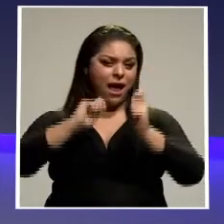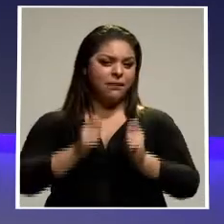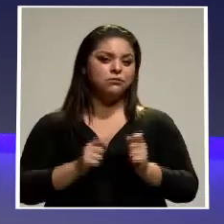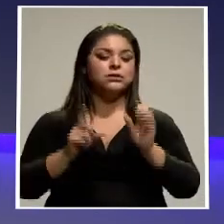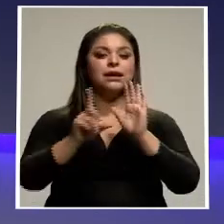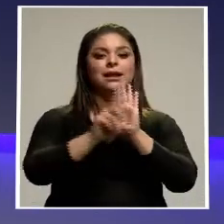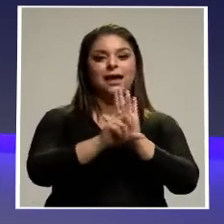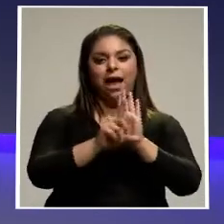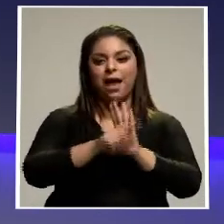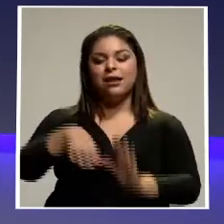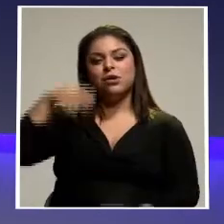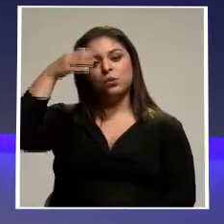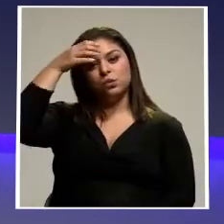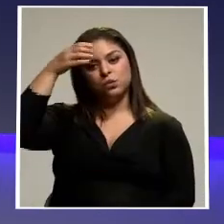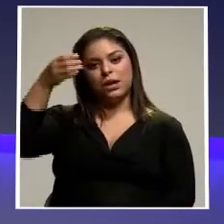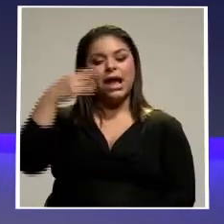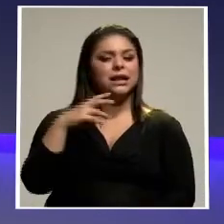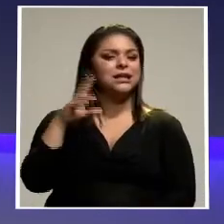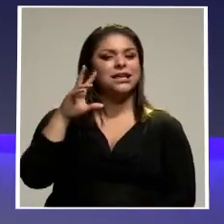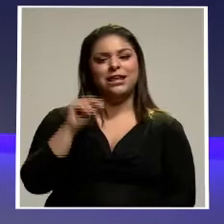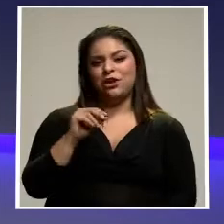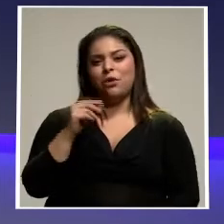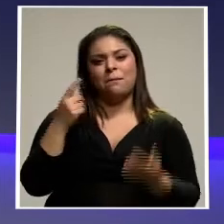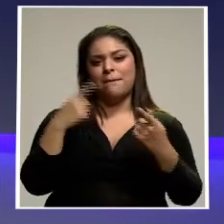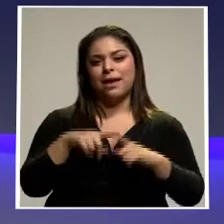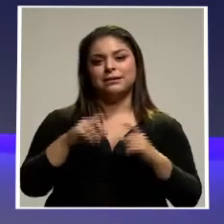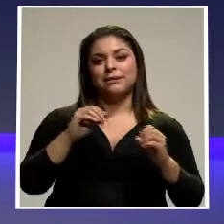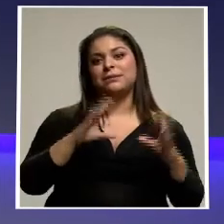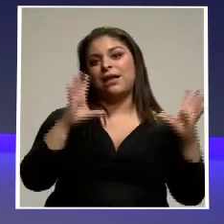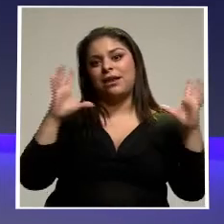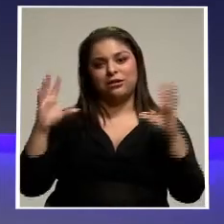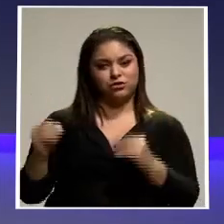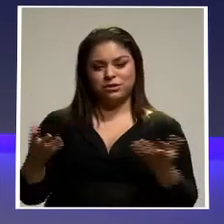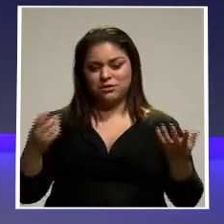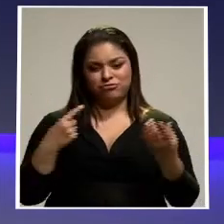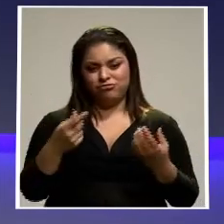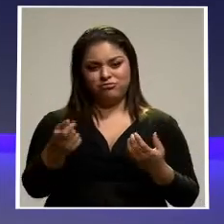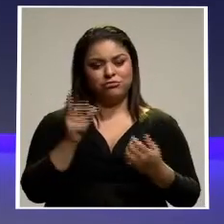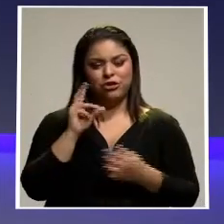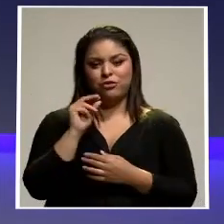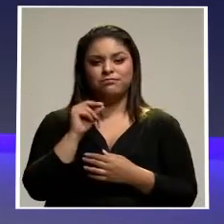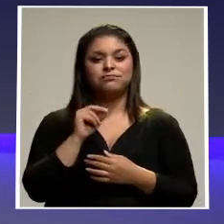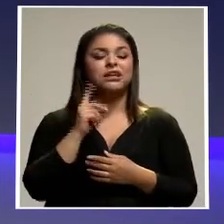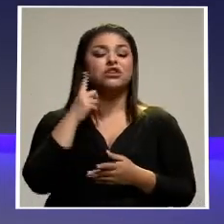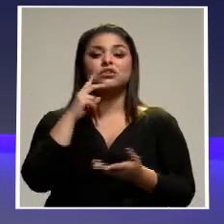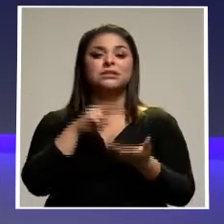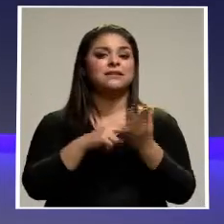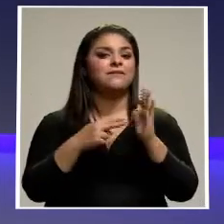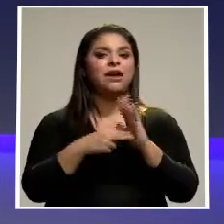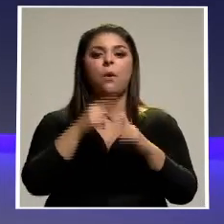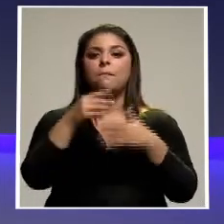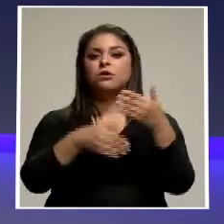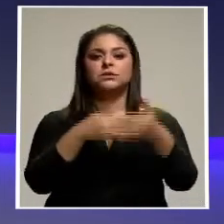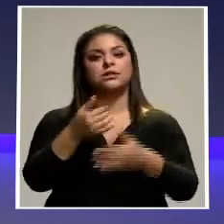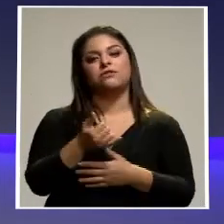cambio cultural, y no se da de la noche a la mañana, y no por eso es que es un proceso